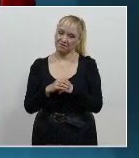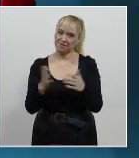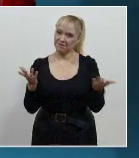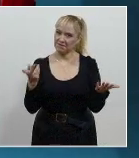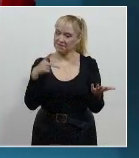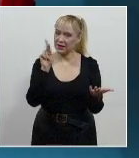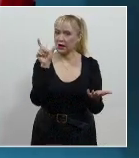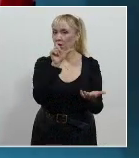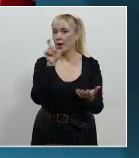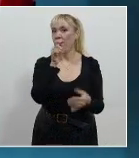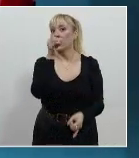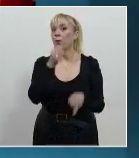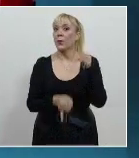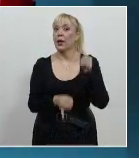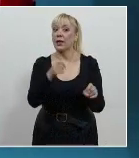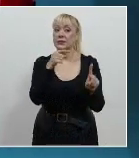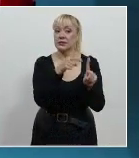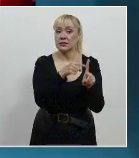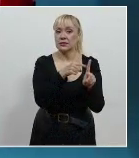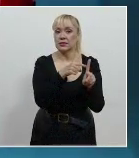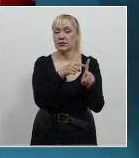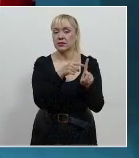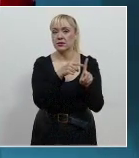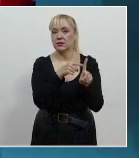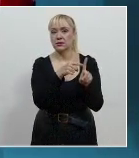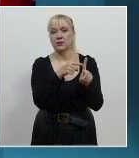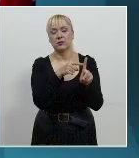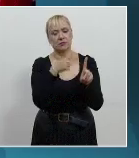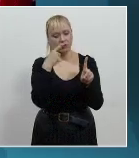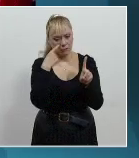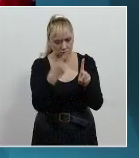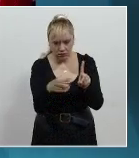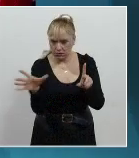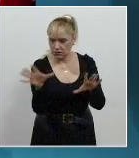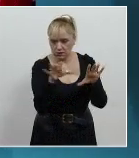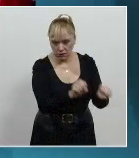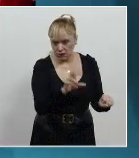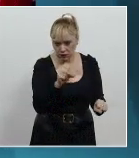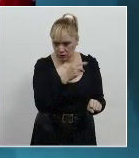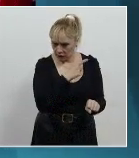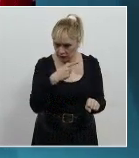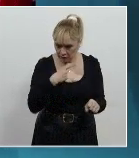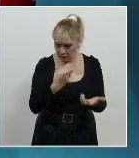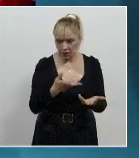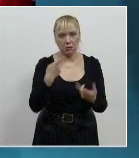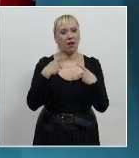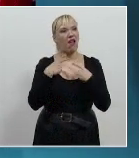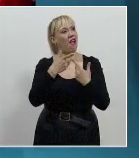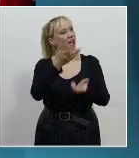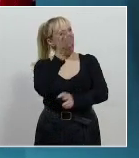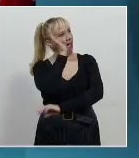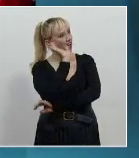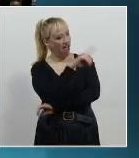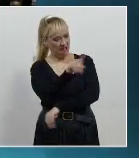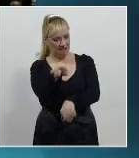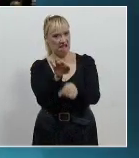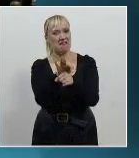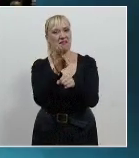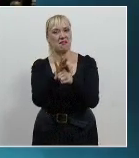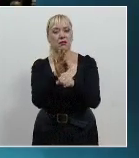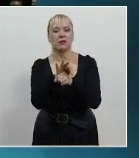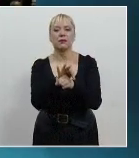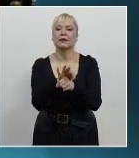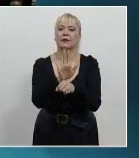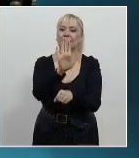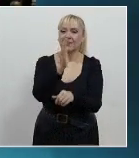que cuando un juez no califica como legal una detención, pues la sociedad dice, uy, aquí algo pasó.